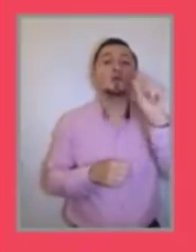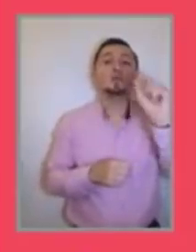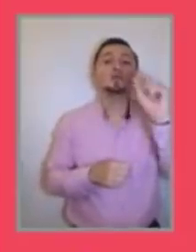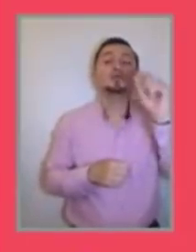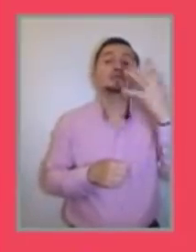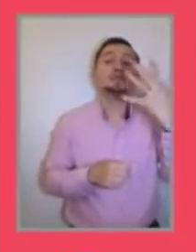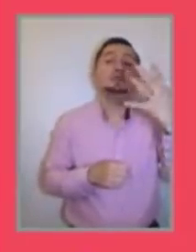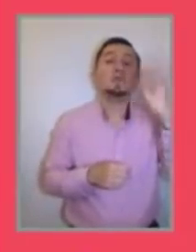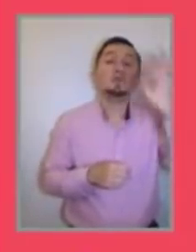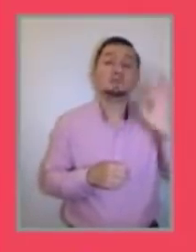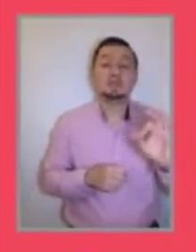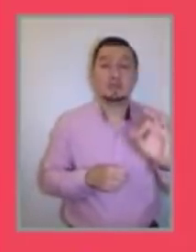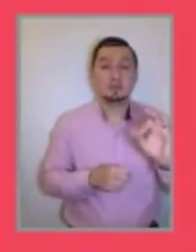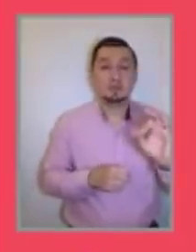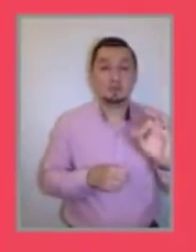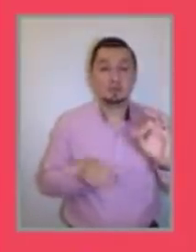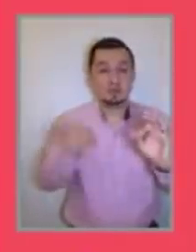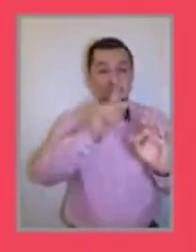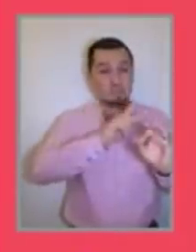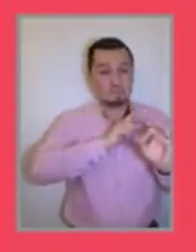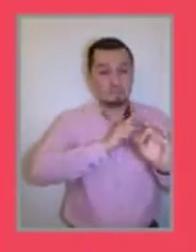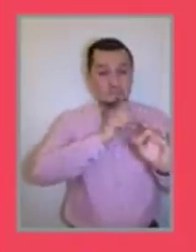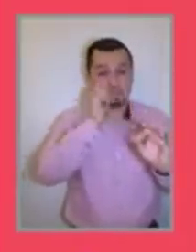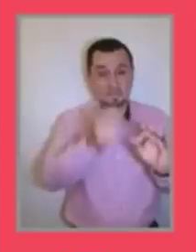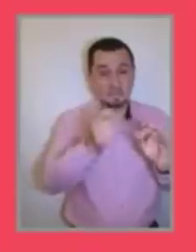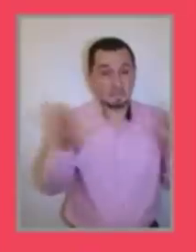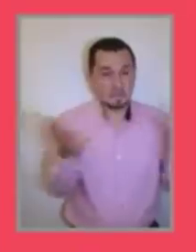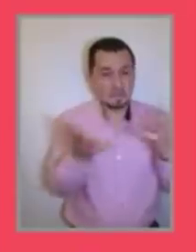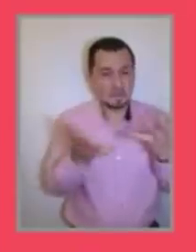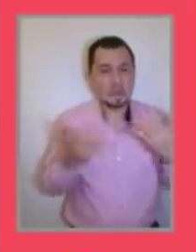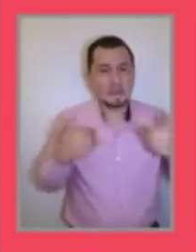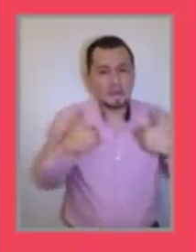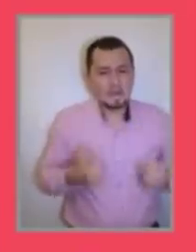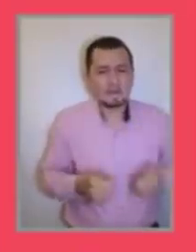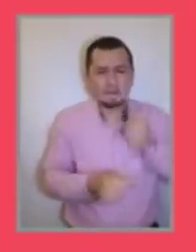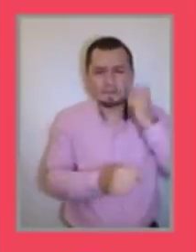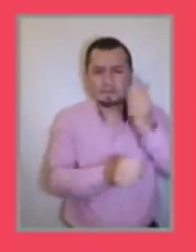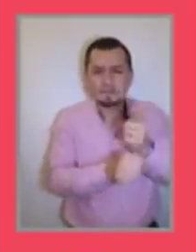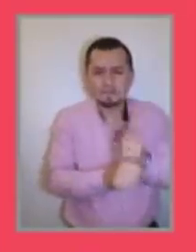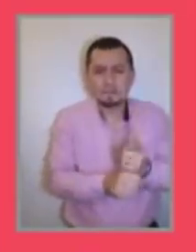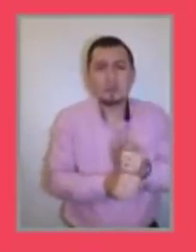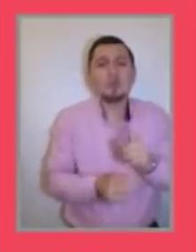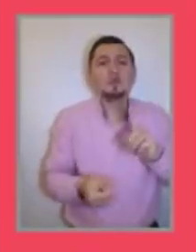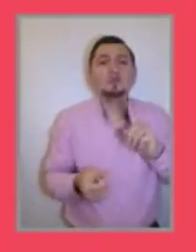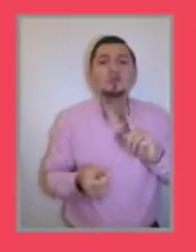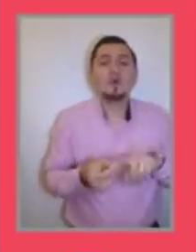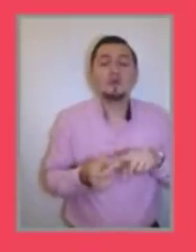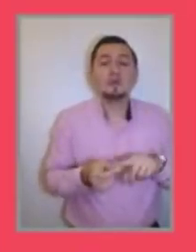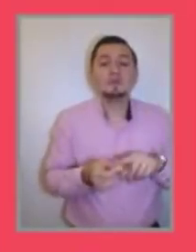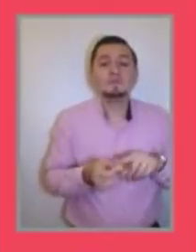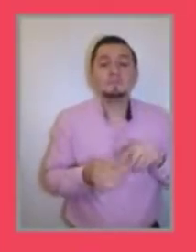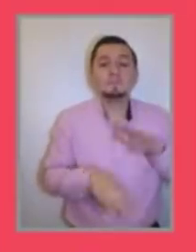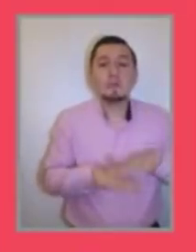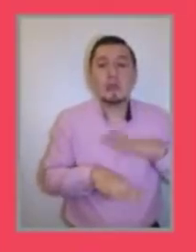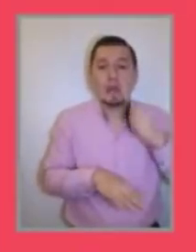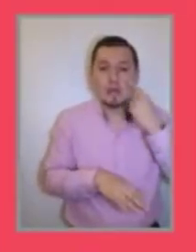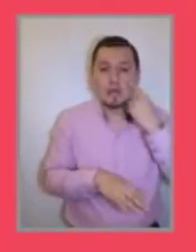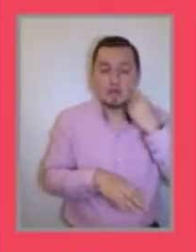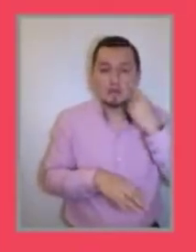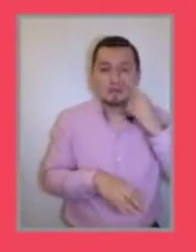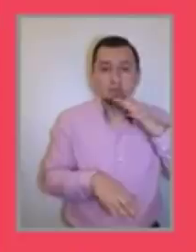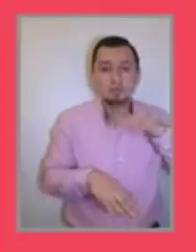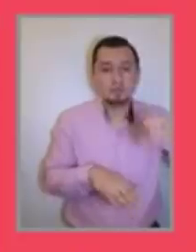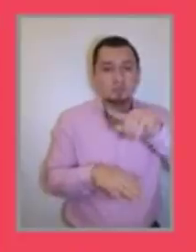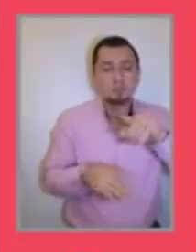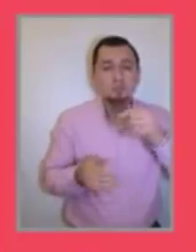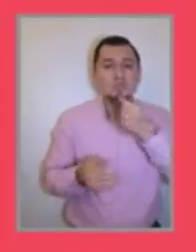1.5%. Estos elementos son importantes para entender en dónde están los riesgos, porque lo que no podemos es poner en riesgo a